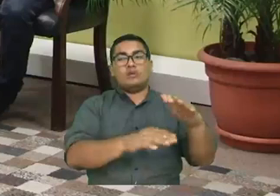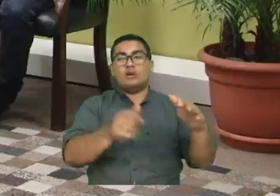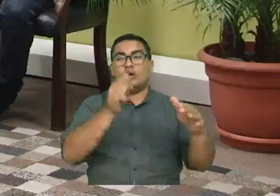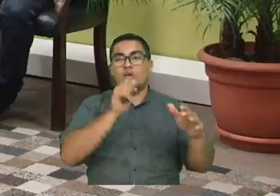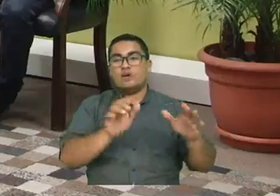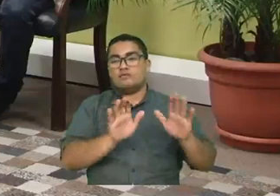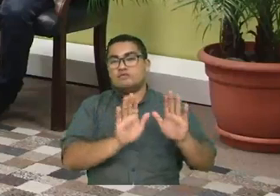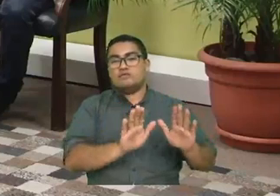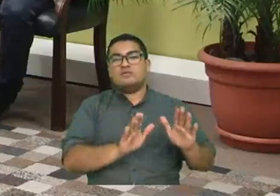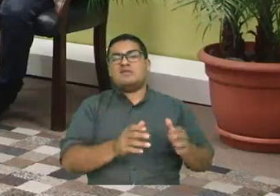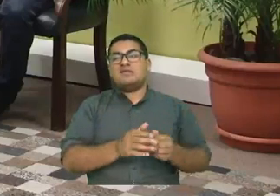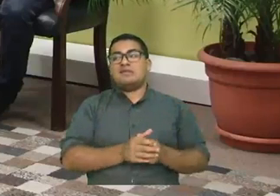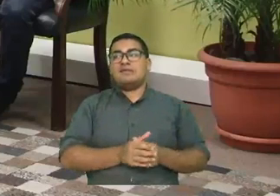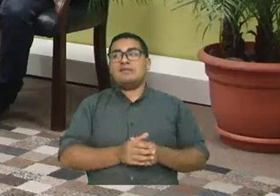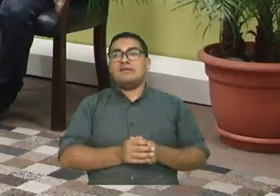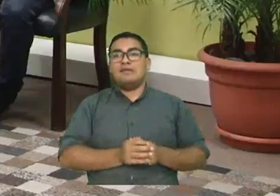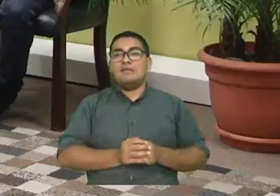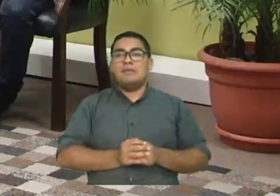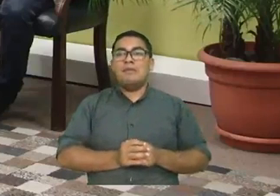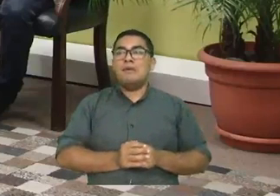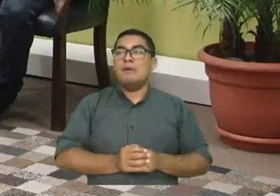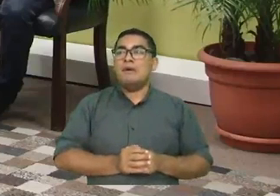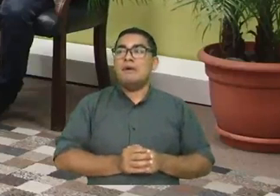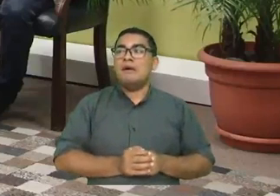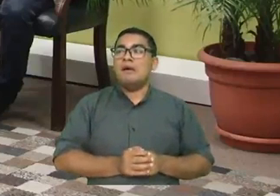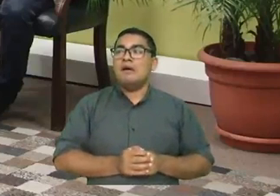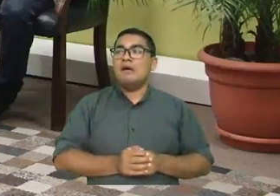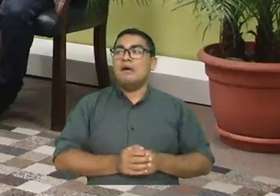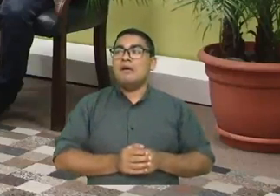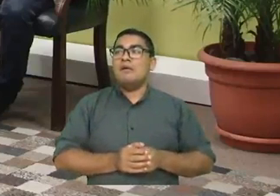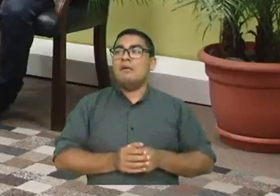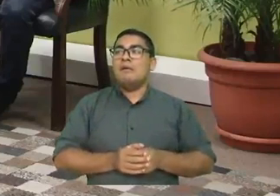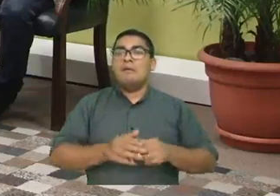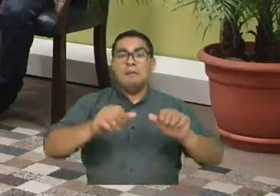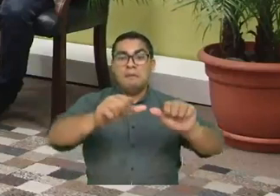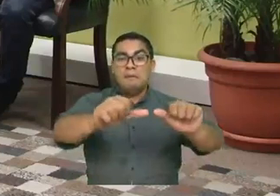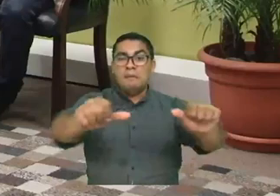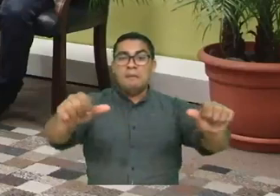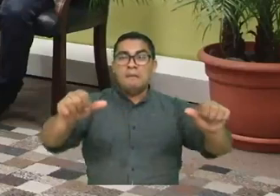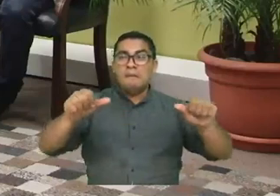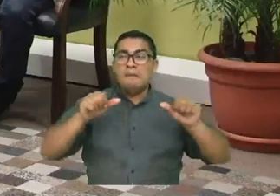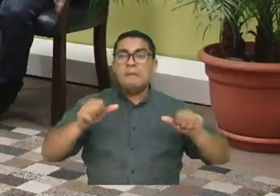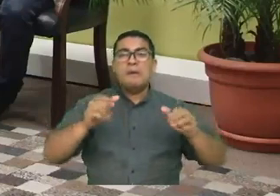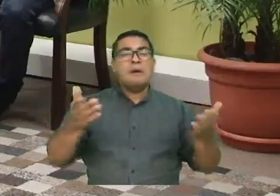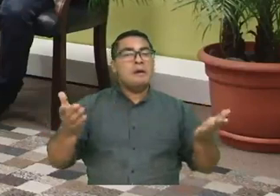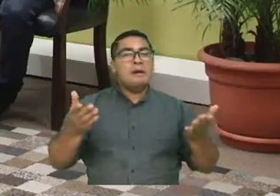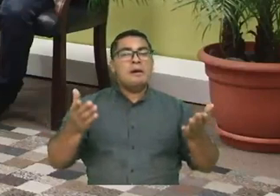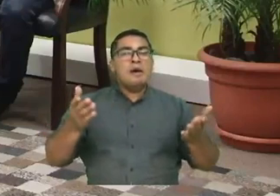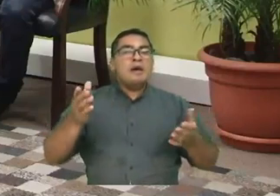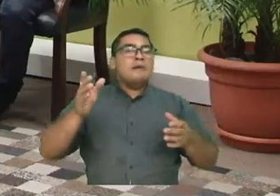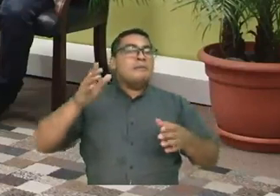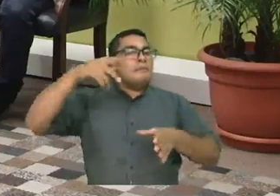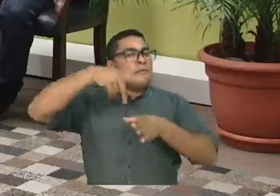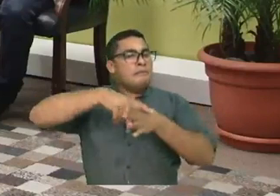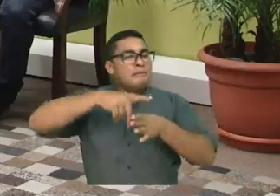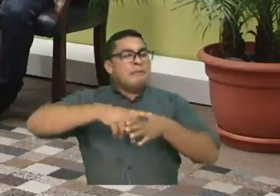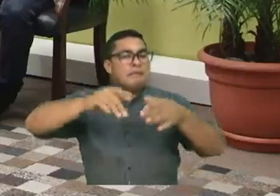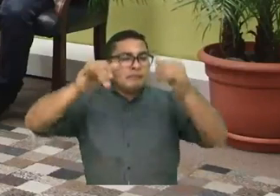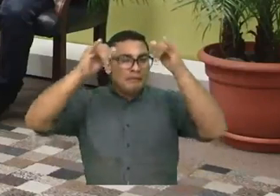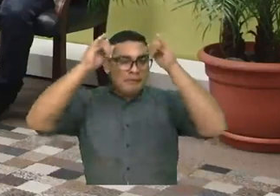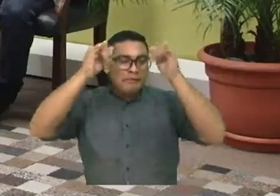¿verdad? Uh-huh. Y incluso los animalitos llegan ahí, esos animalitos de corrales, miccionan ahí y esa agua no